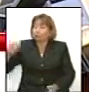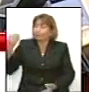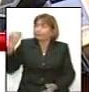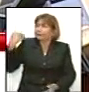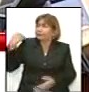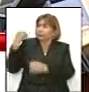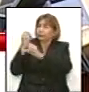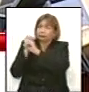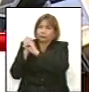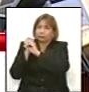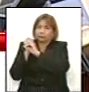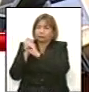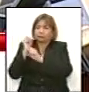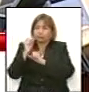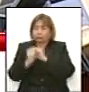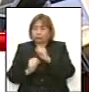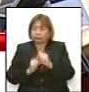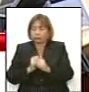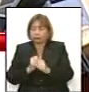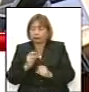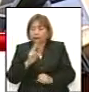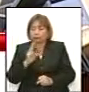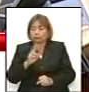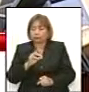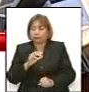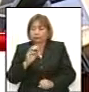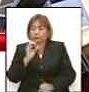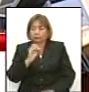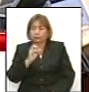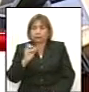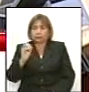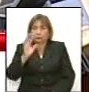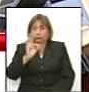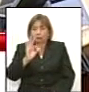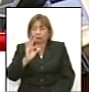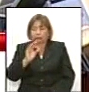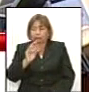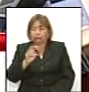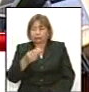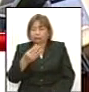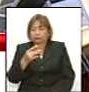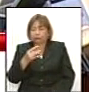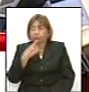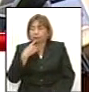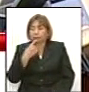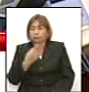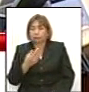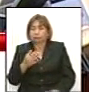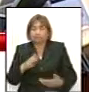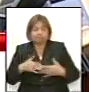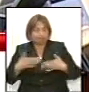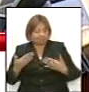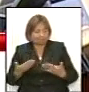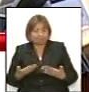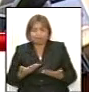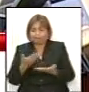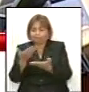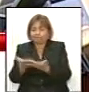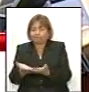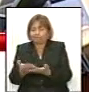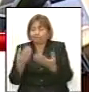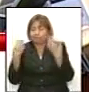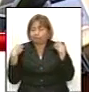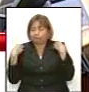pasado y fue aprobado a través del Decreto Supremo 009-2018, que con gusto puedo entregar a su